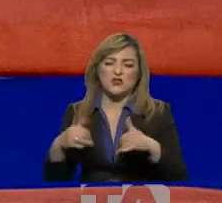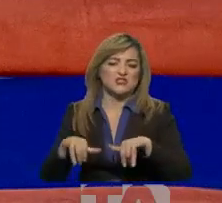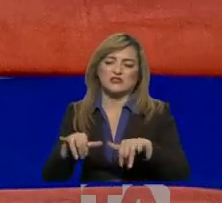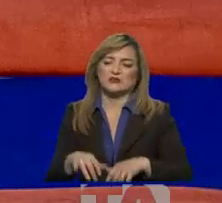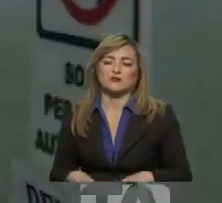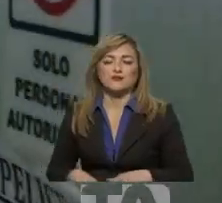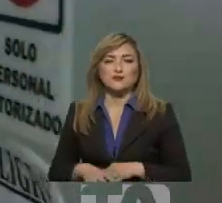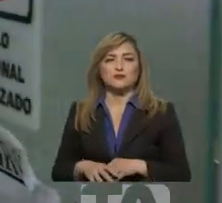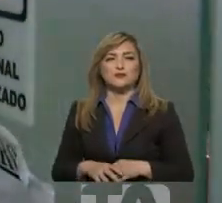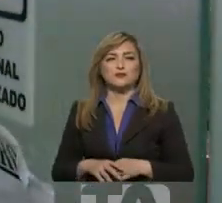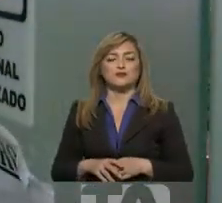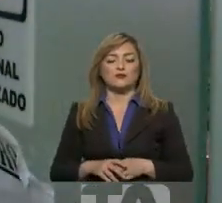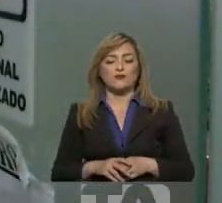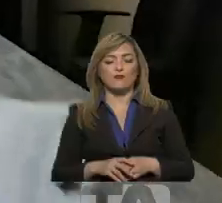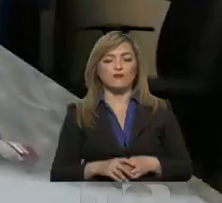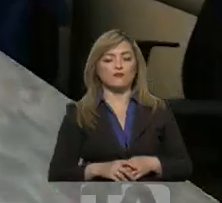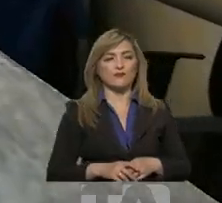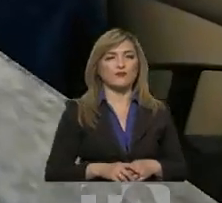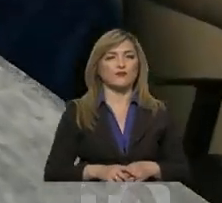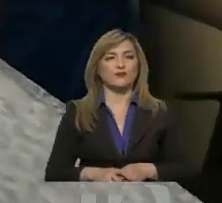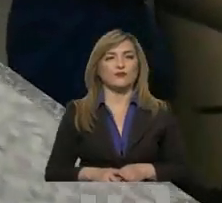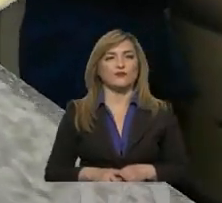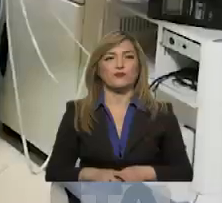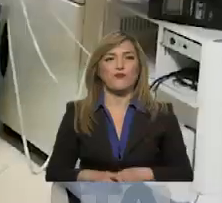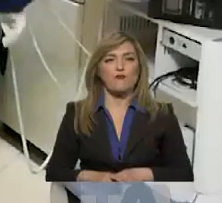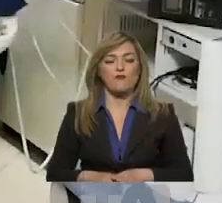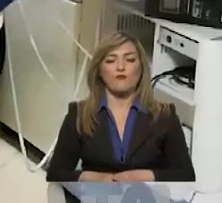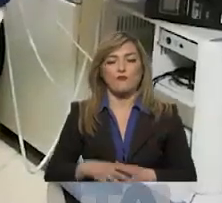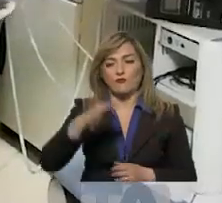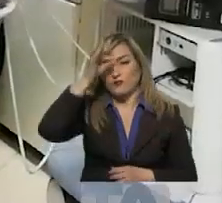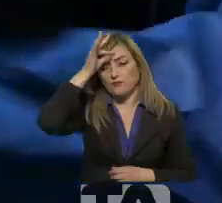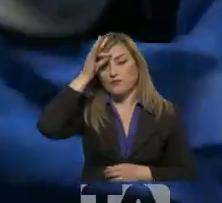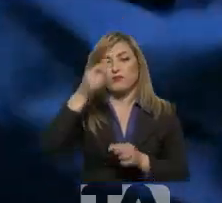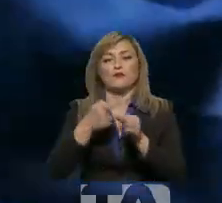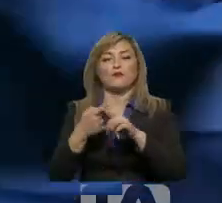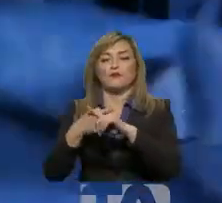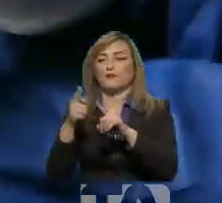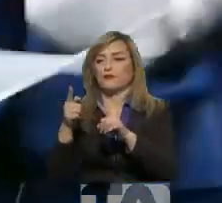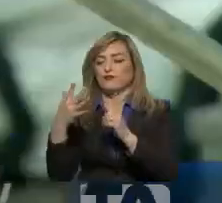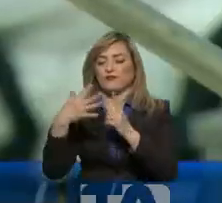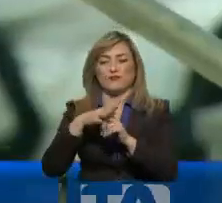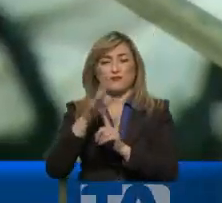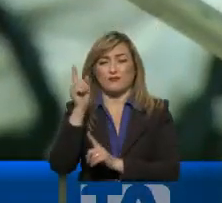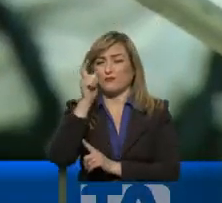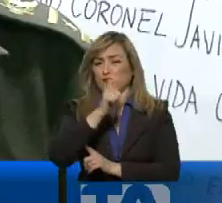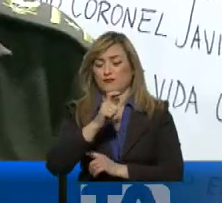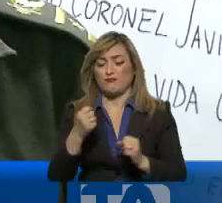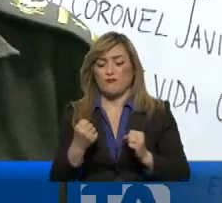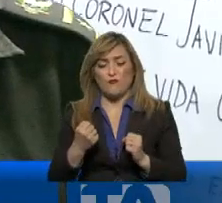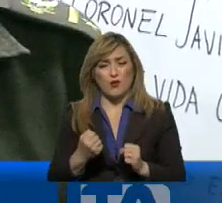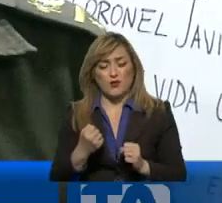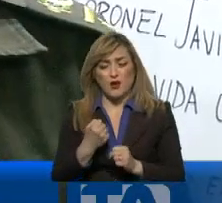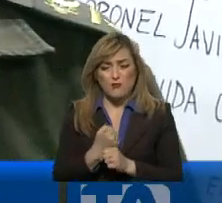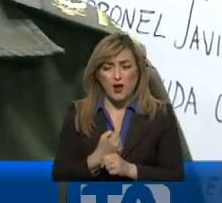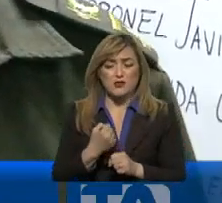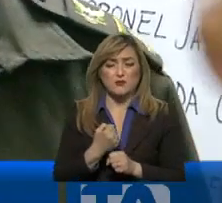graves. Pese a la situación compleja que atraviesan los hospitales de Quito que trabajan al límite de su capacidad, fue el